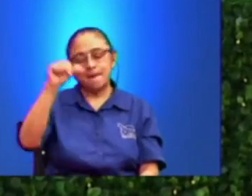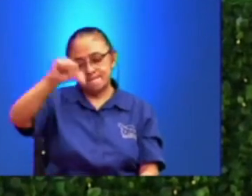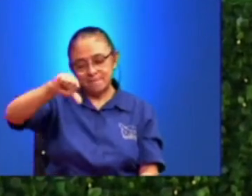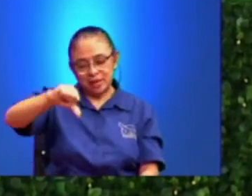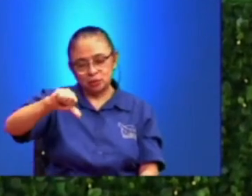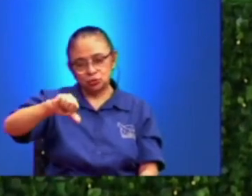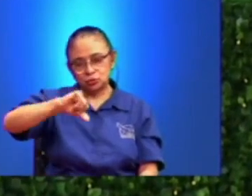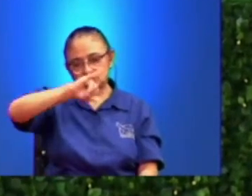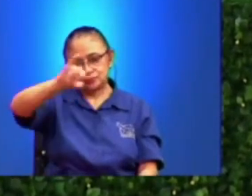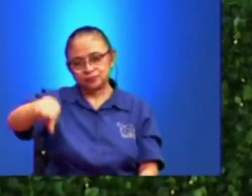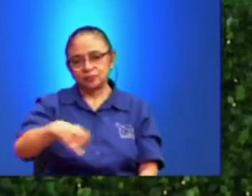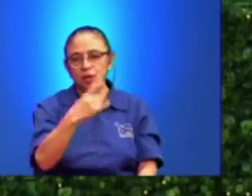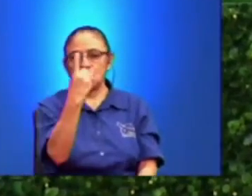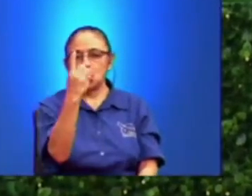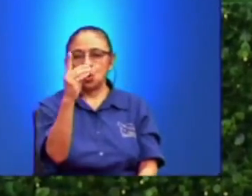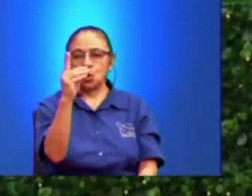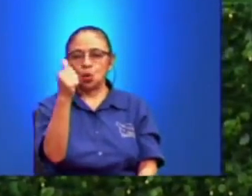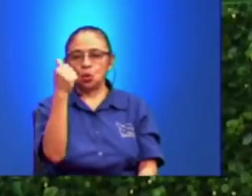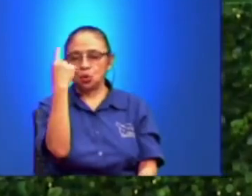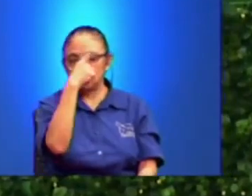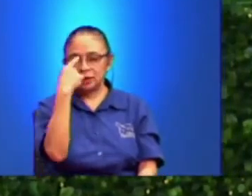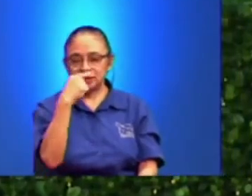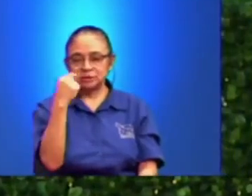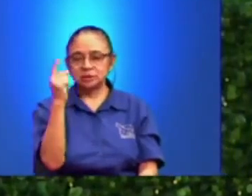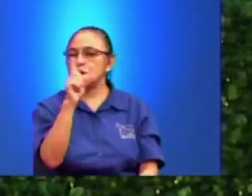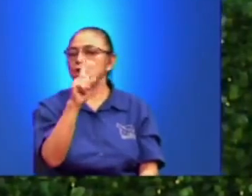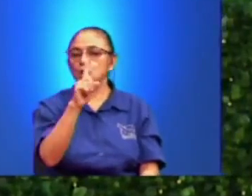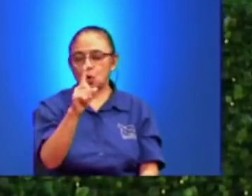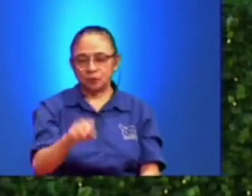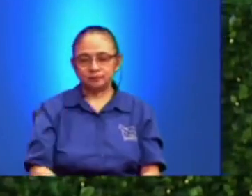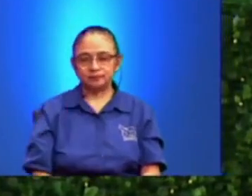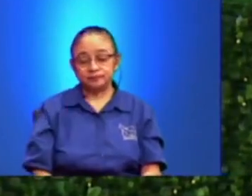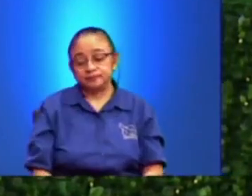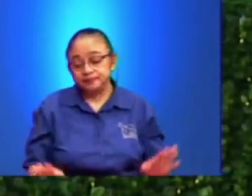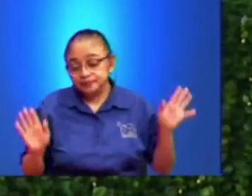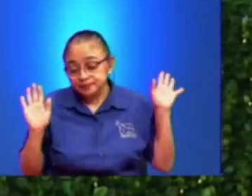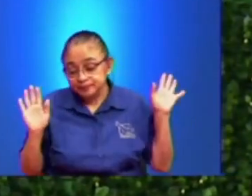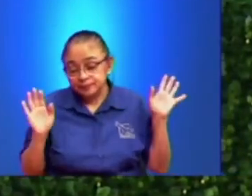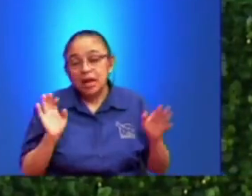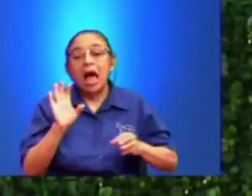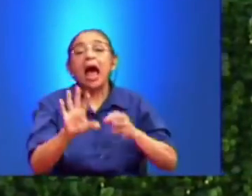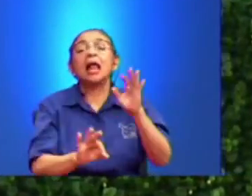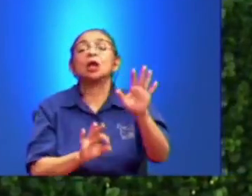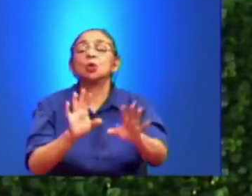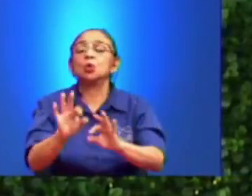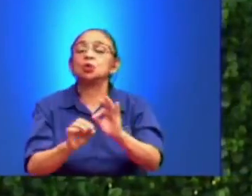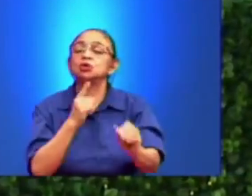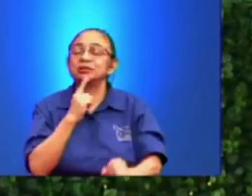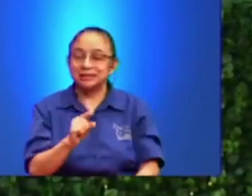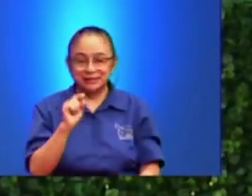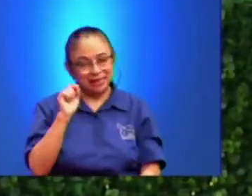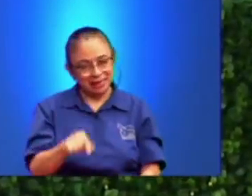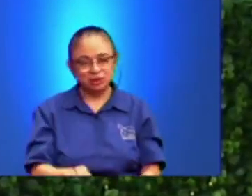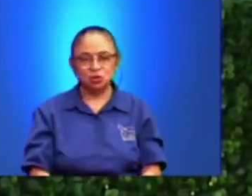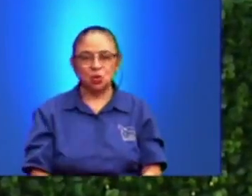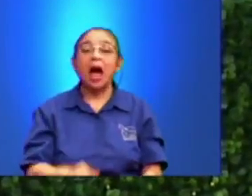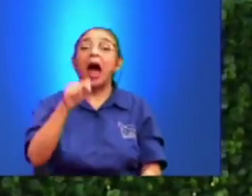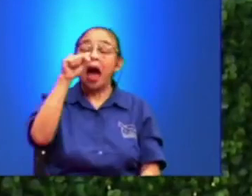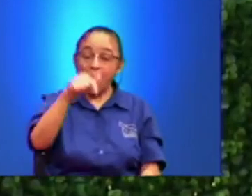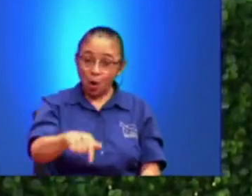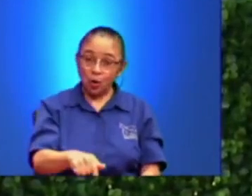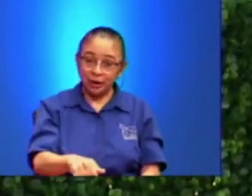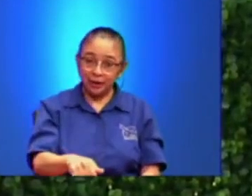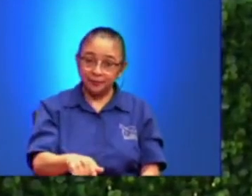está que sí estuvo en la pascua pero no en la santa cena así dicen algunos ese no es el tema la cosa es que ahora el